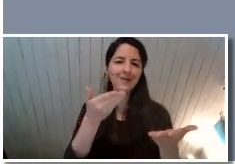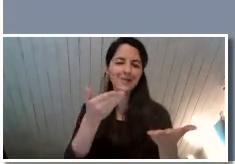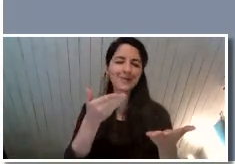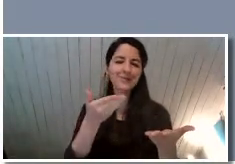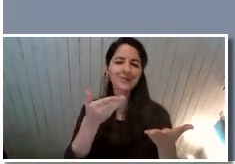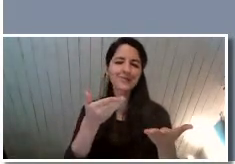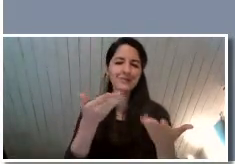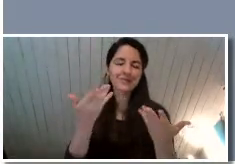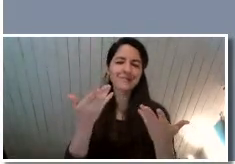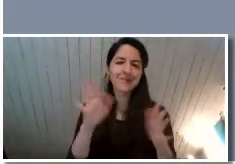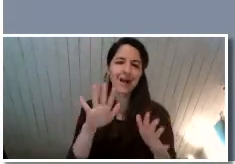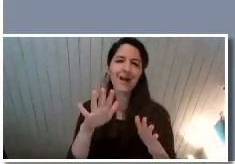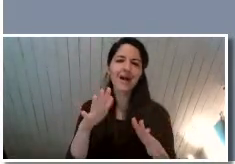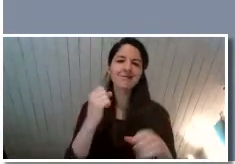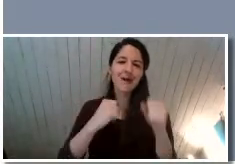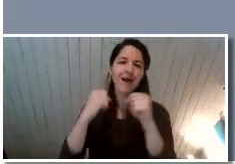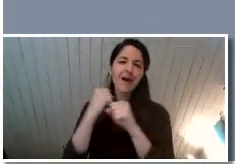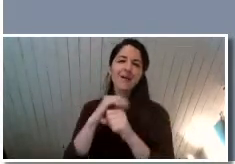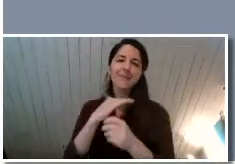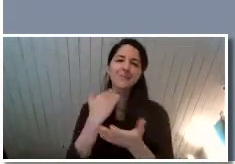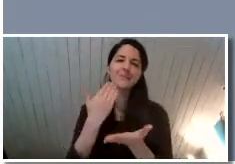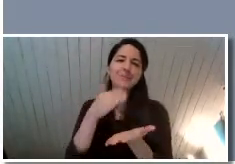haber fallecido.